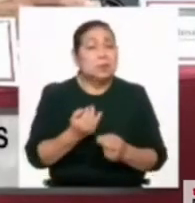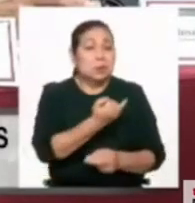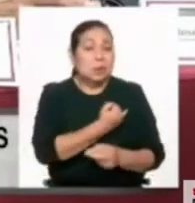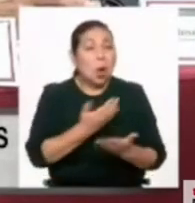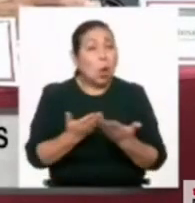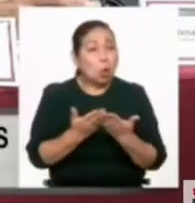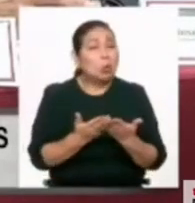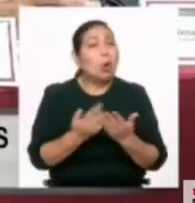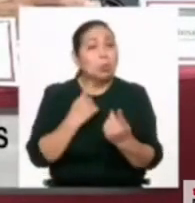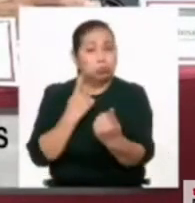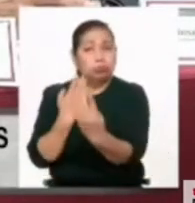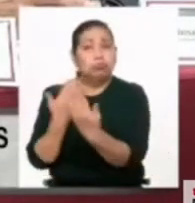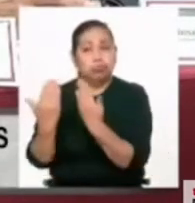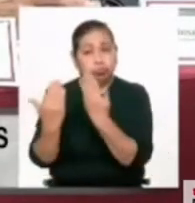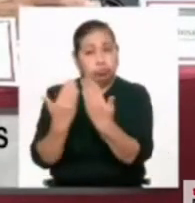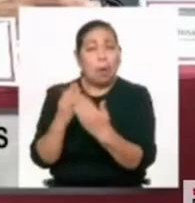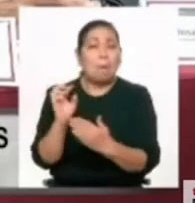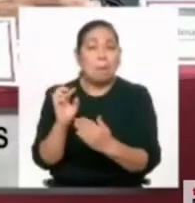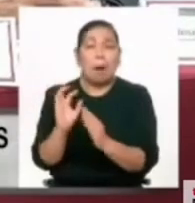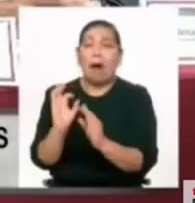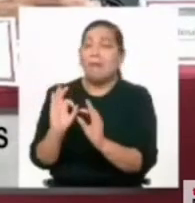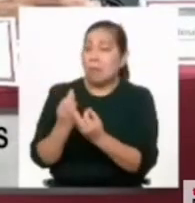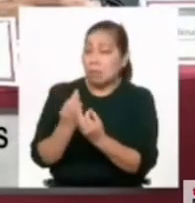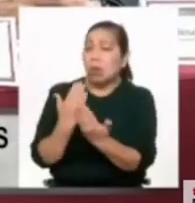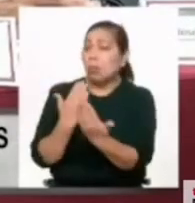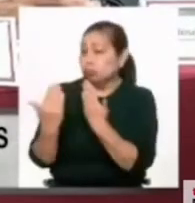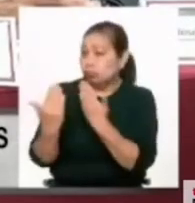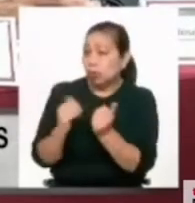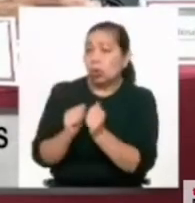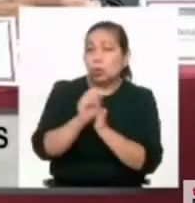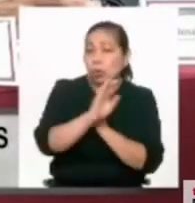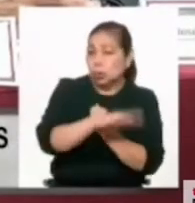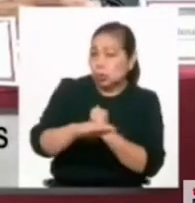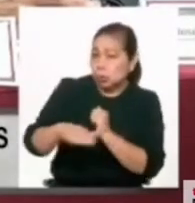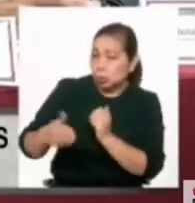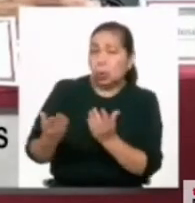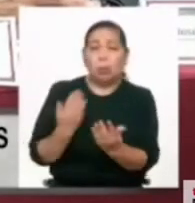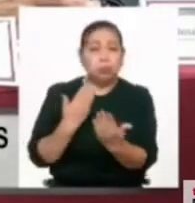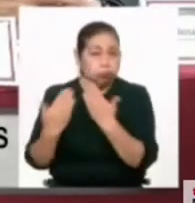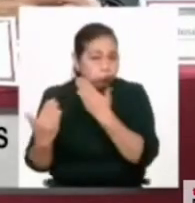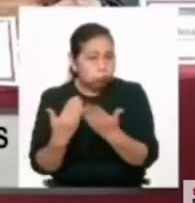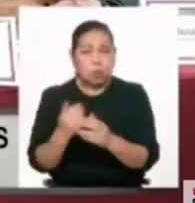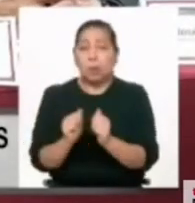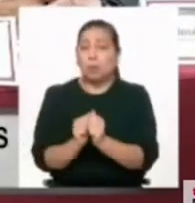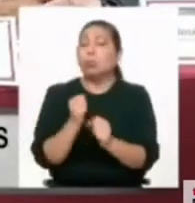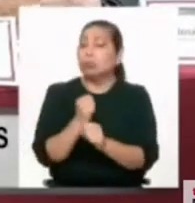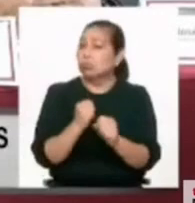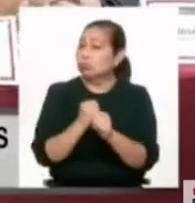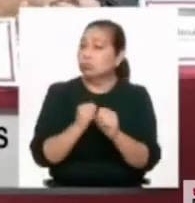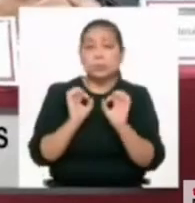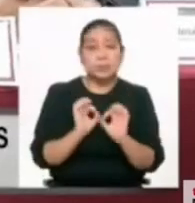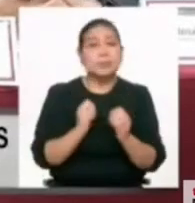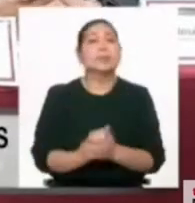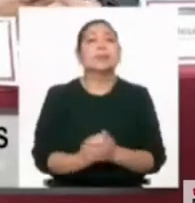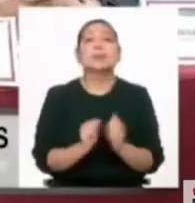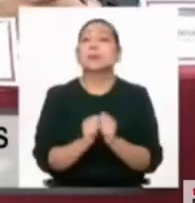institución educativa, nos hemos entrevistado con la Asociación de Padres de Familia, con los propios padres de familia, con los niños, y hay un trabajo permanente